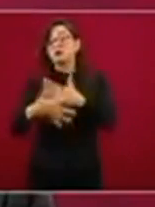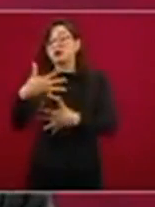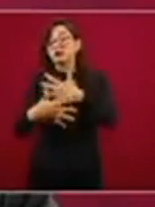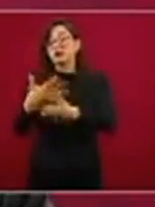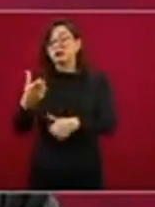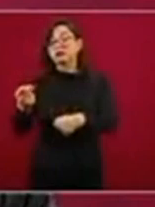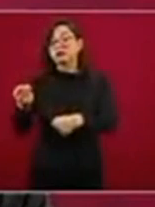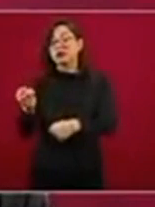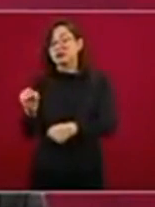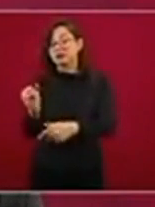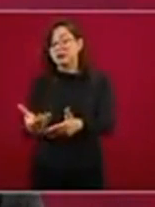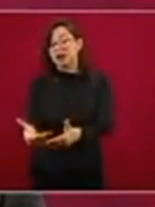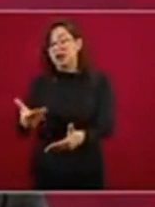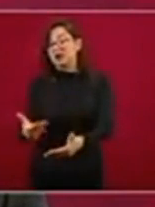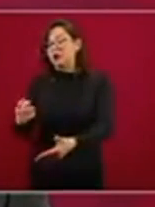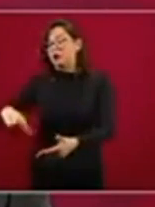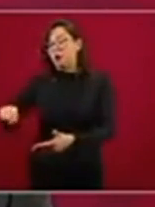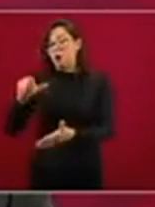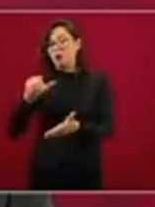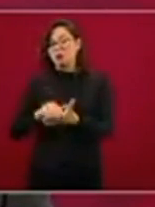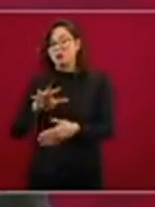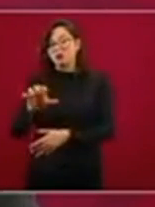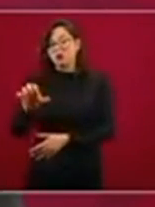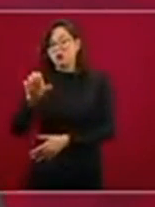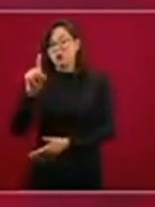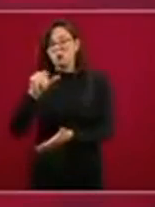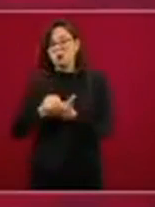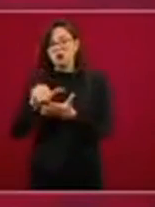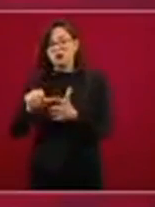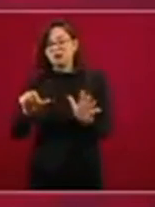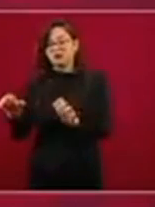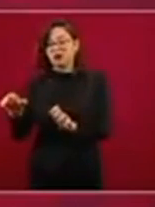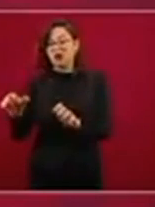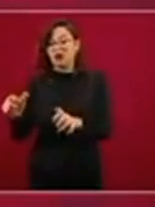del 1,500,000, 1,600,000, ya no pasa por la aprobación